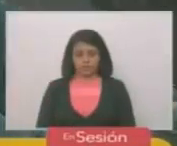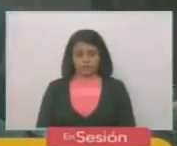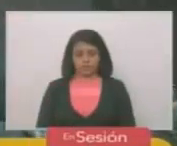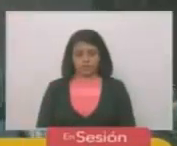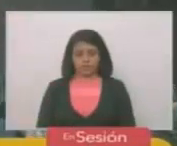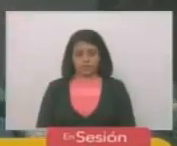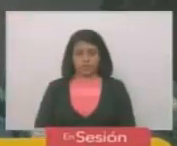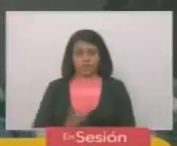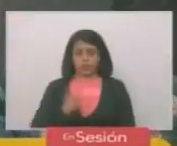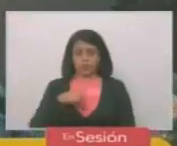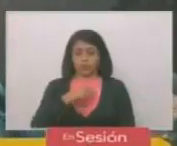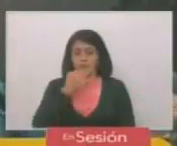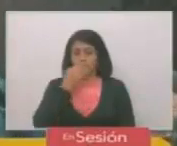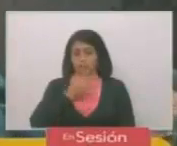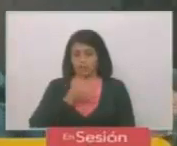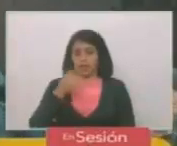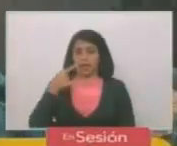está nuestra verdad.